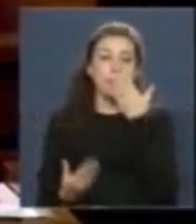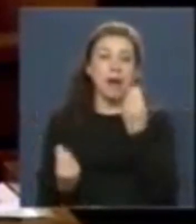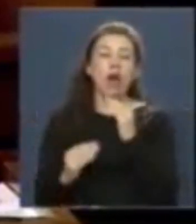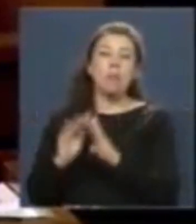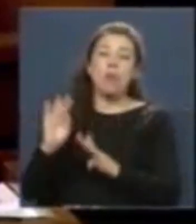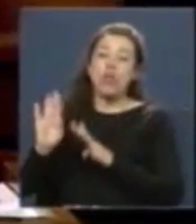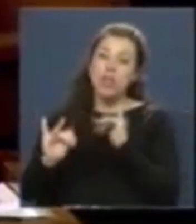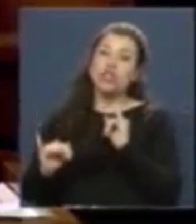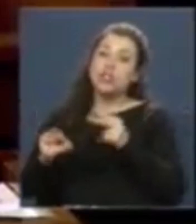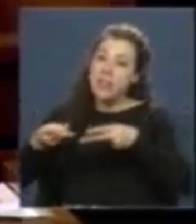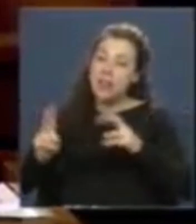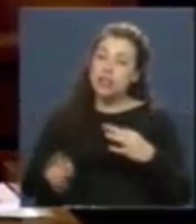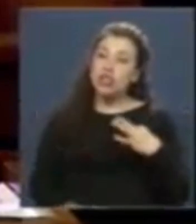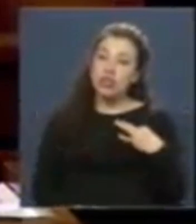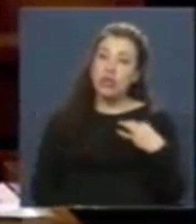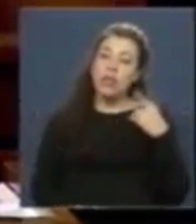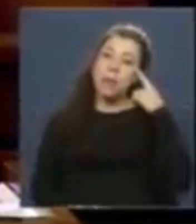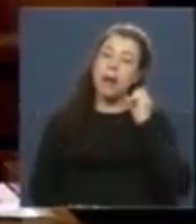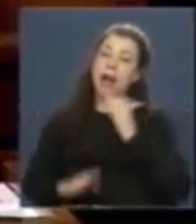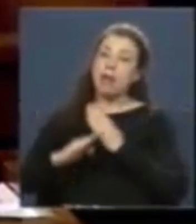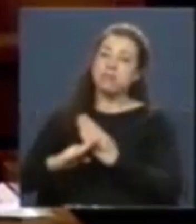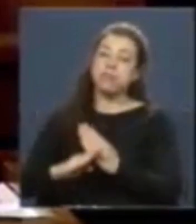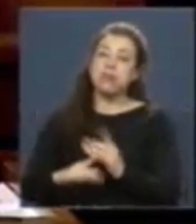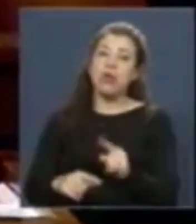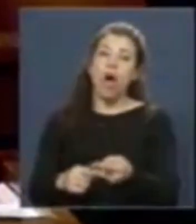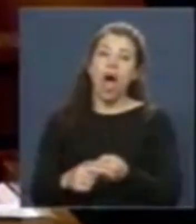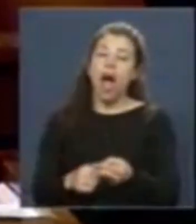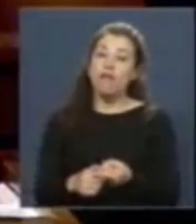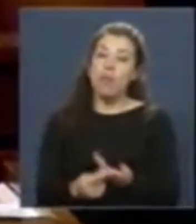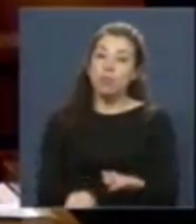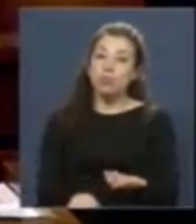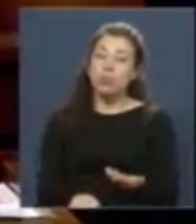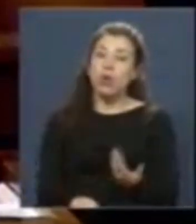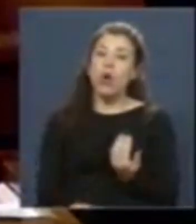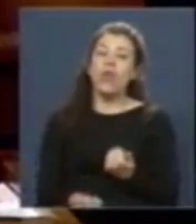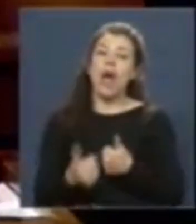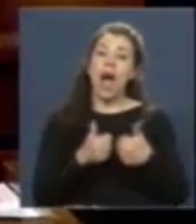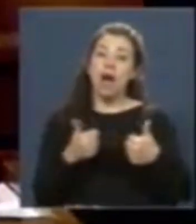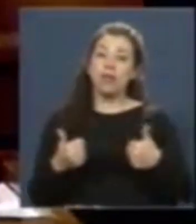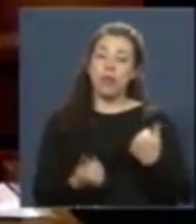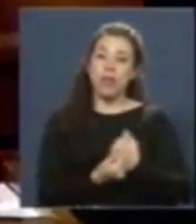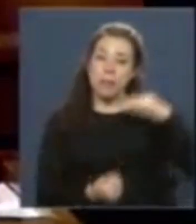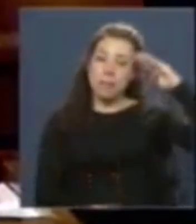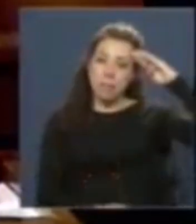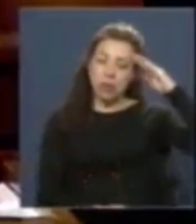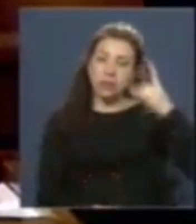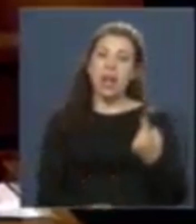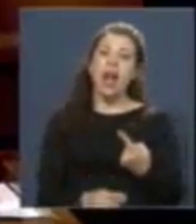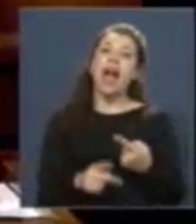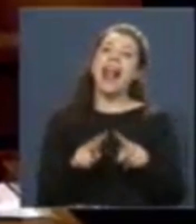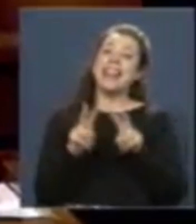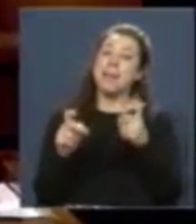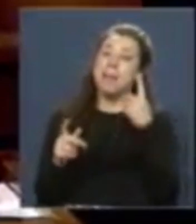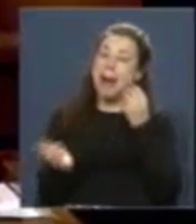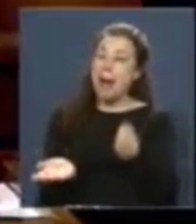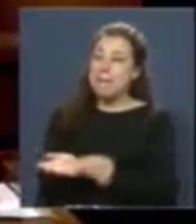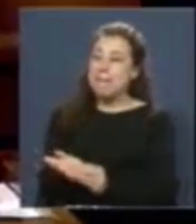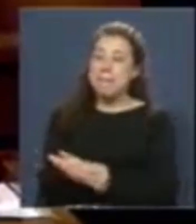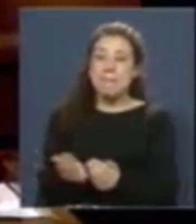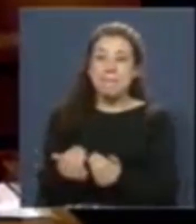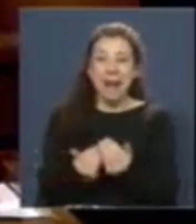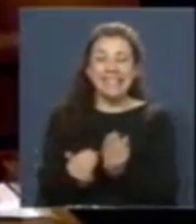los derechos de los ciudadanos para impedir abuso por parte de la autoridad policial. En cuanto a ampliar este control a menores a